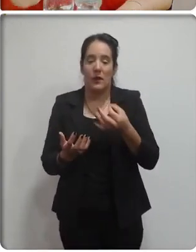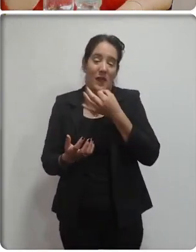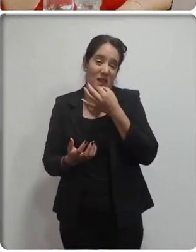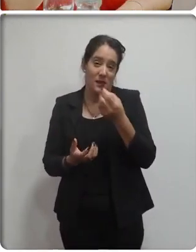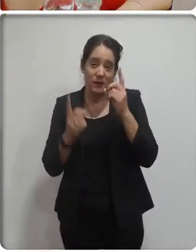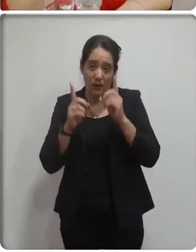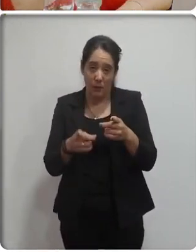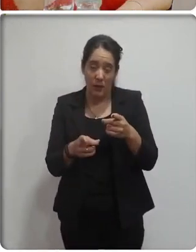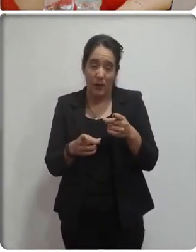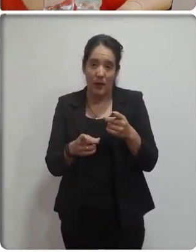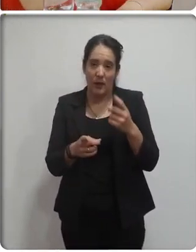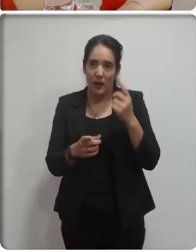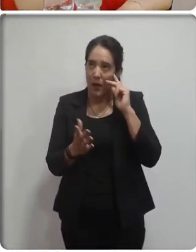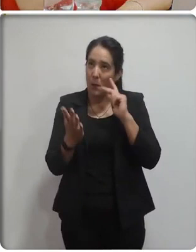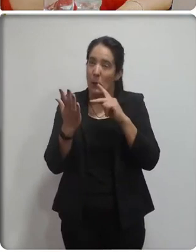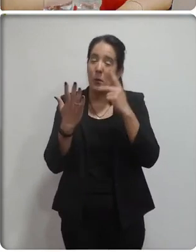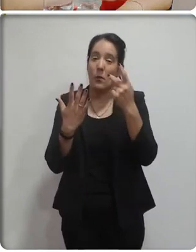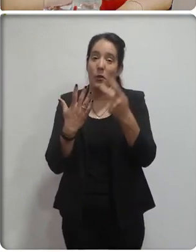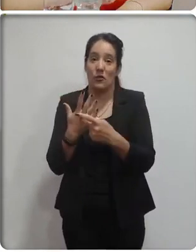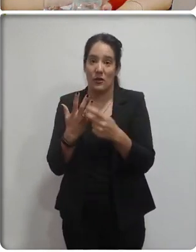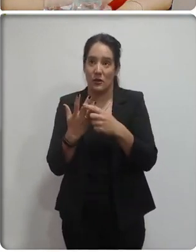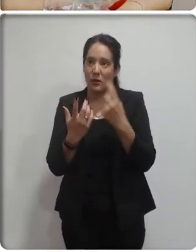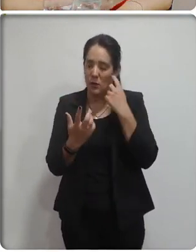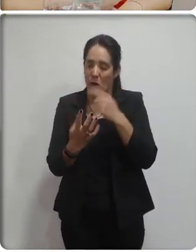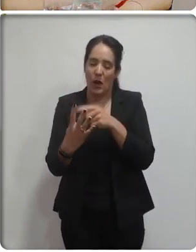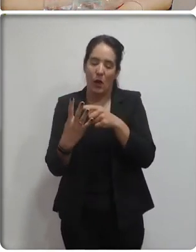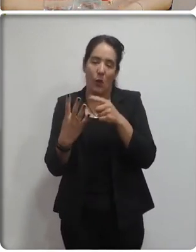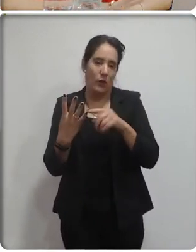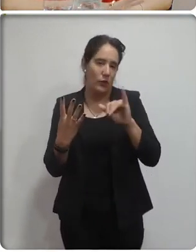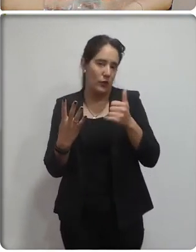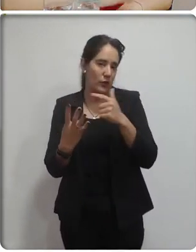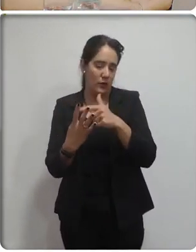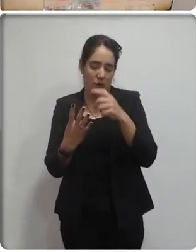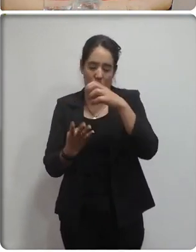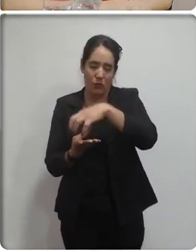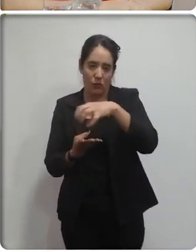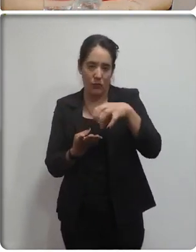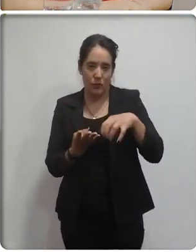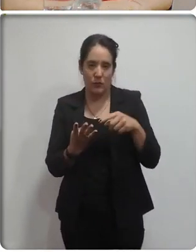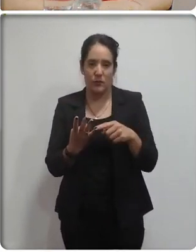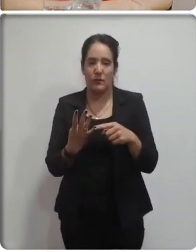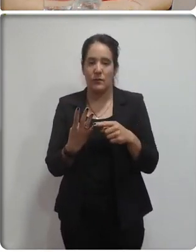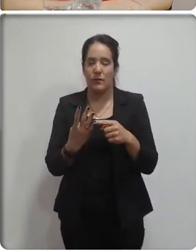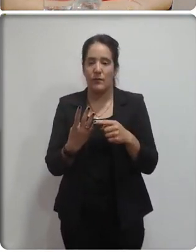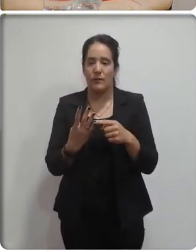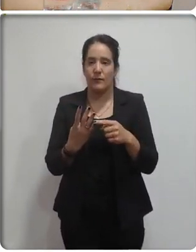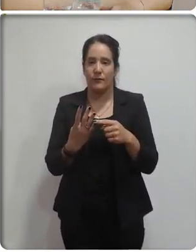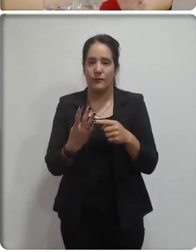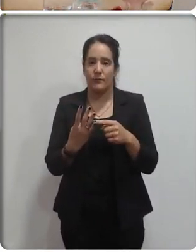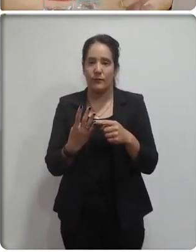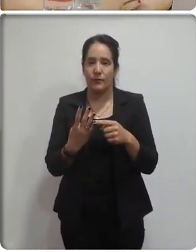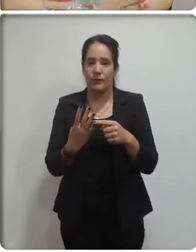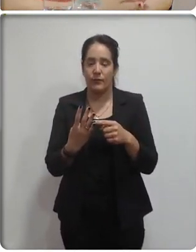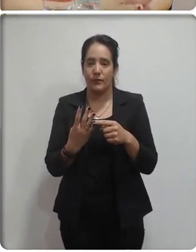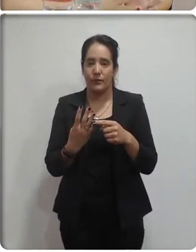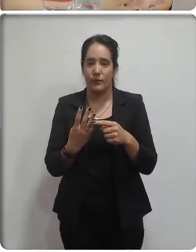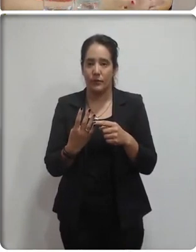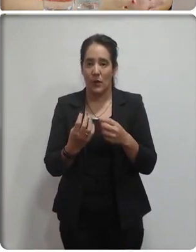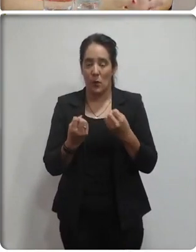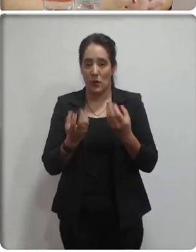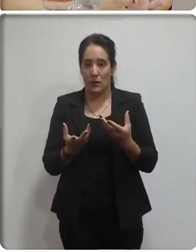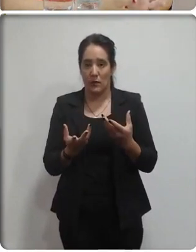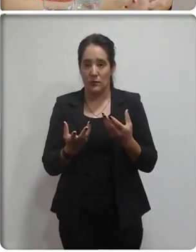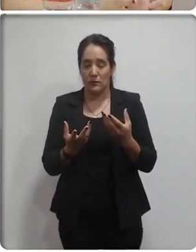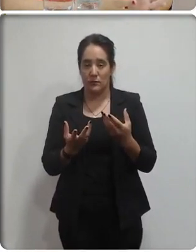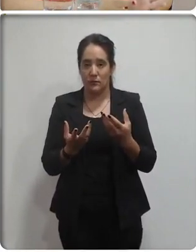del alcance del proyecto que involucra las 4 unidades que hoy tenemos dentro del CRENADESER. Como oportunidades de mejora, bueno,